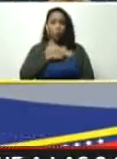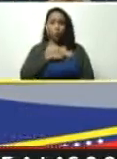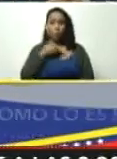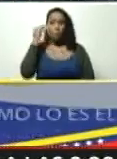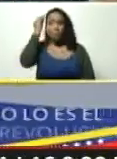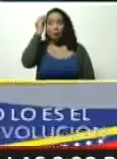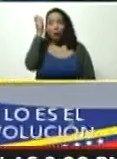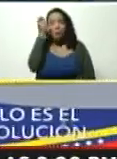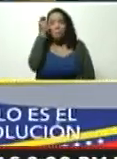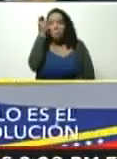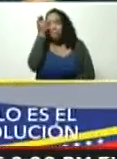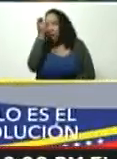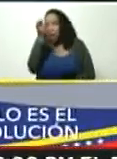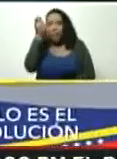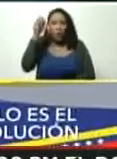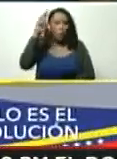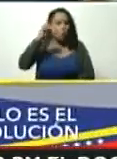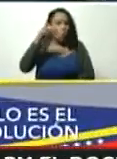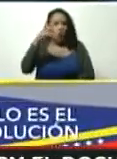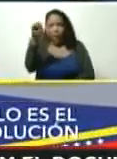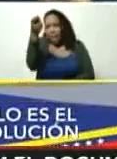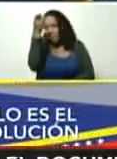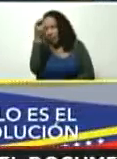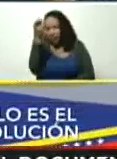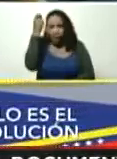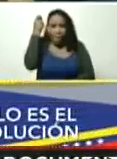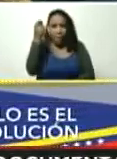jamás, nunca jamás de los jamases,